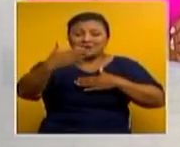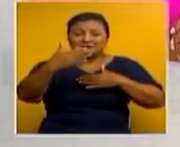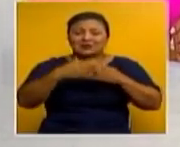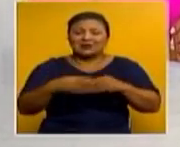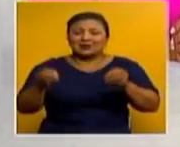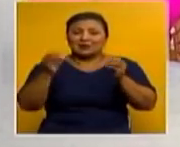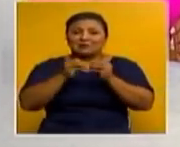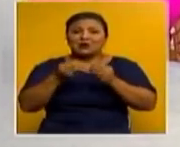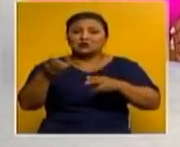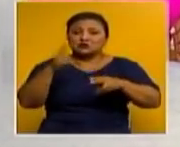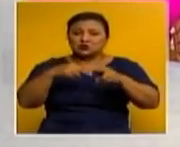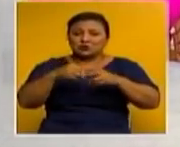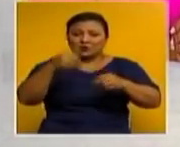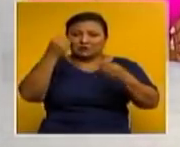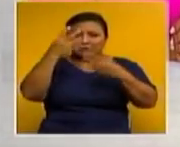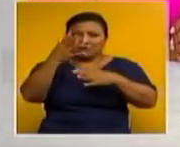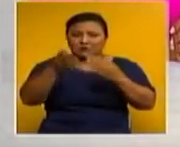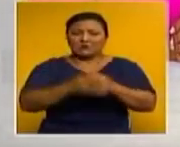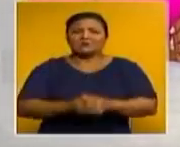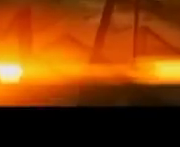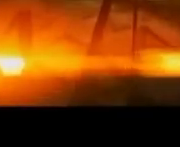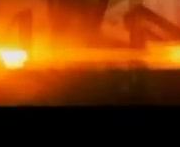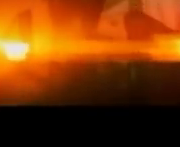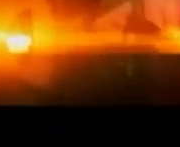contamos más sobre este caso. Aquí empezamos.